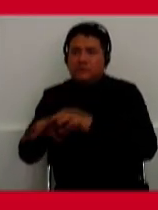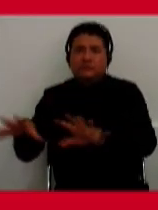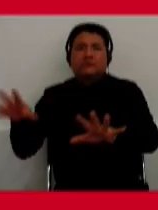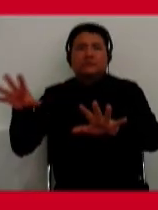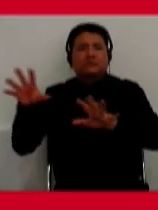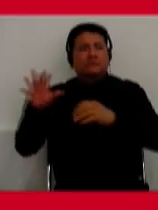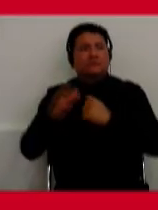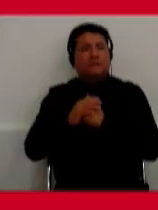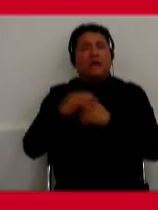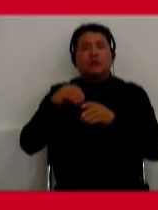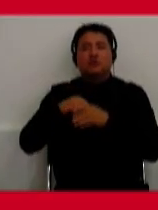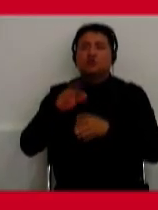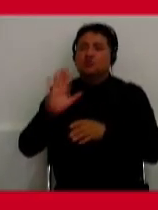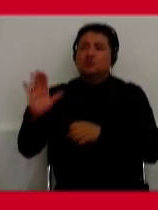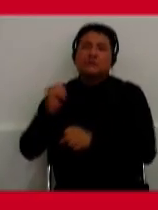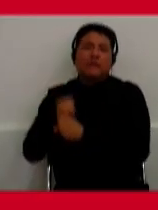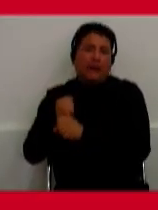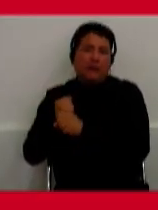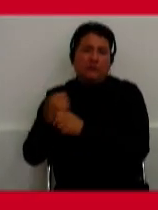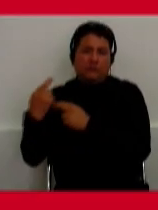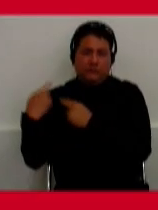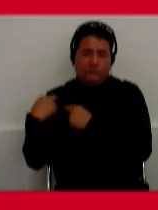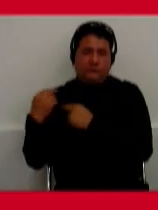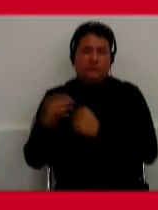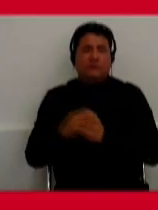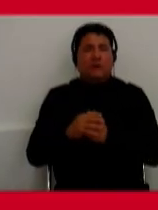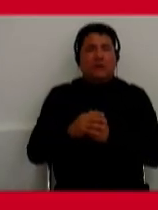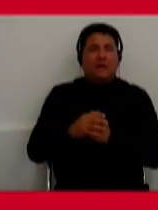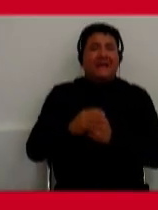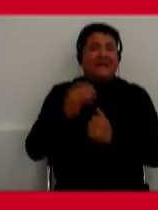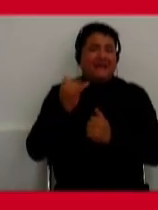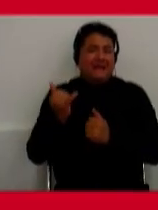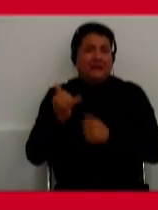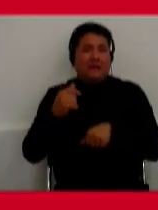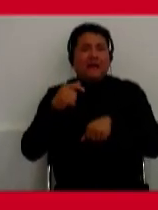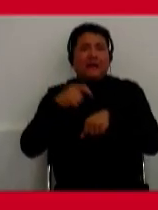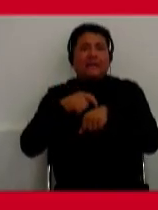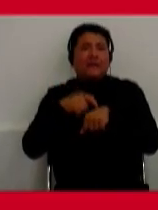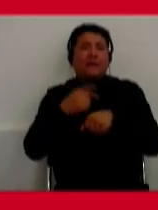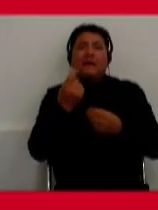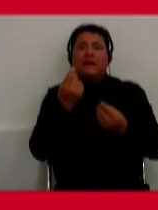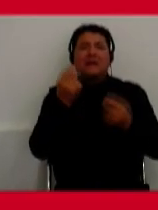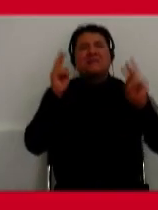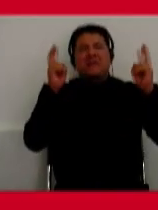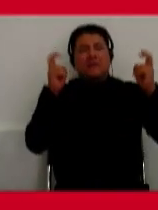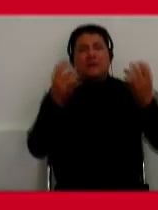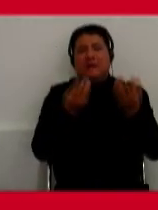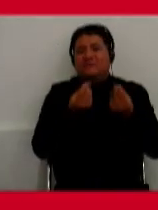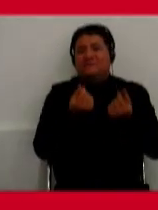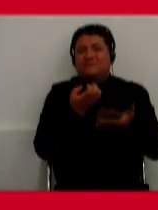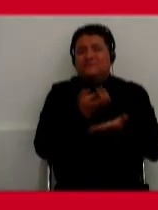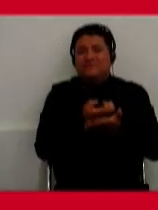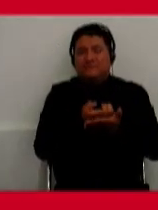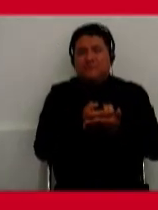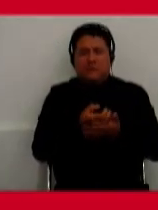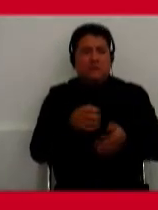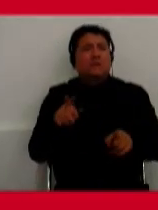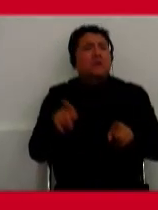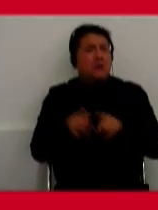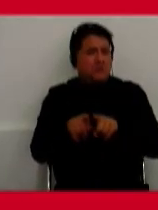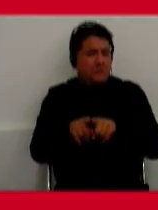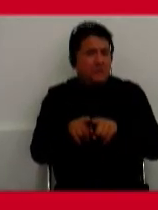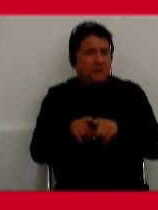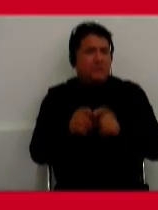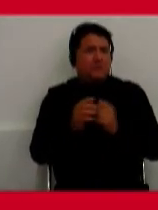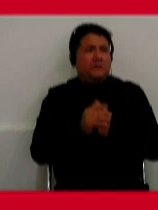quehaceres. Y por ende, en el tema económico, hay un margen adicional que hemos generado